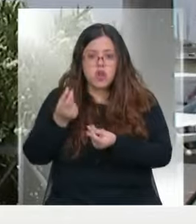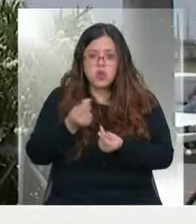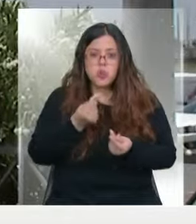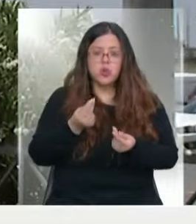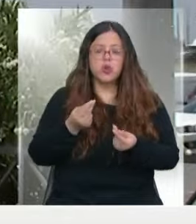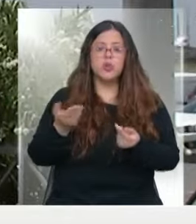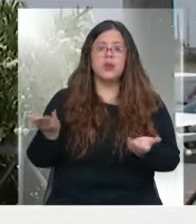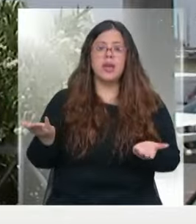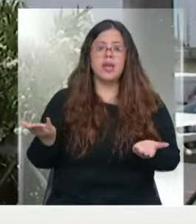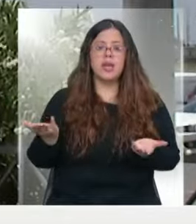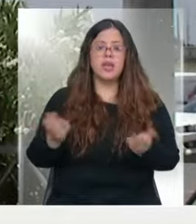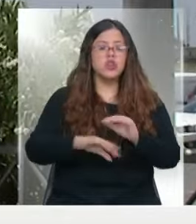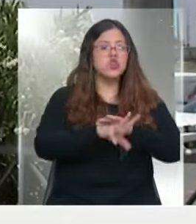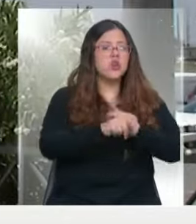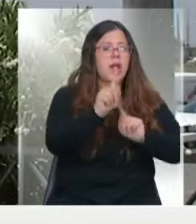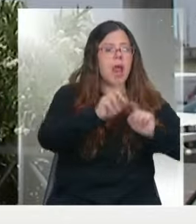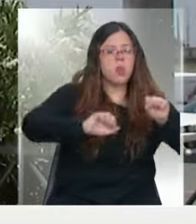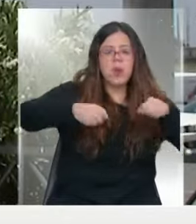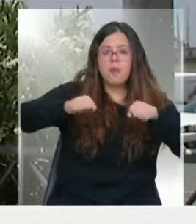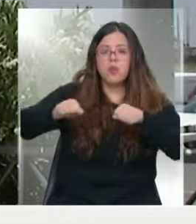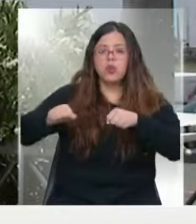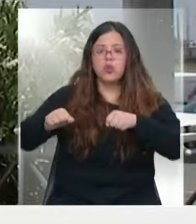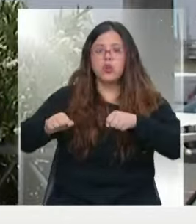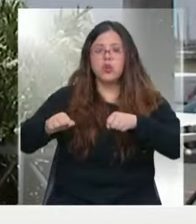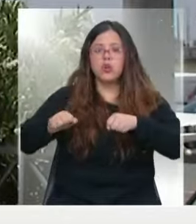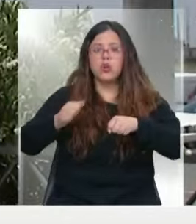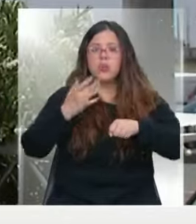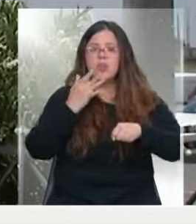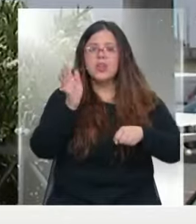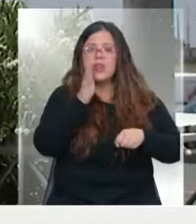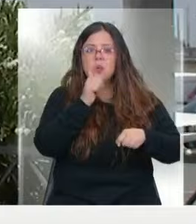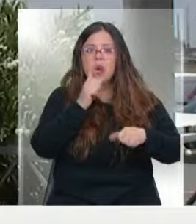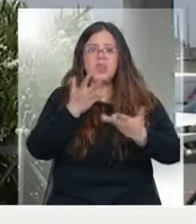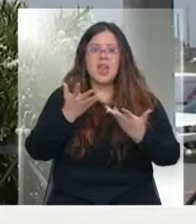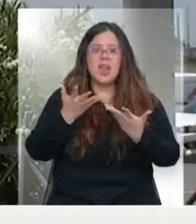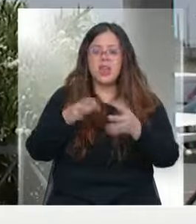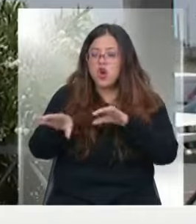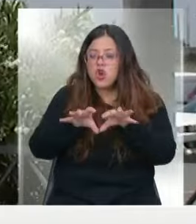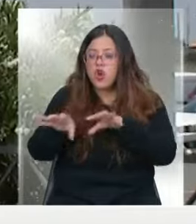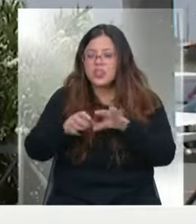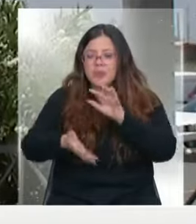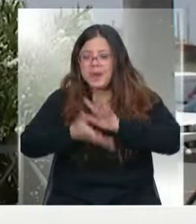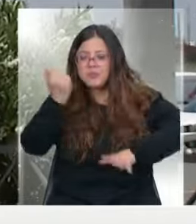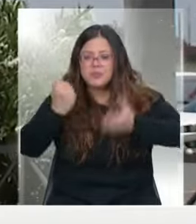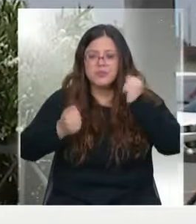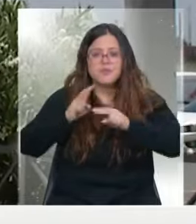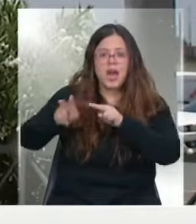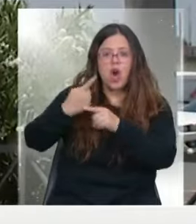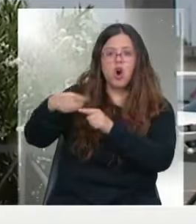a robar ciertas motos porque no hay repuestos para esas motos. Y la segunda de ellas,